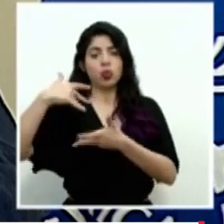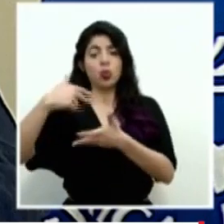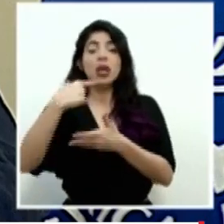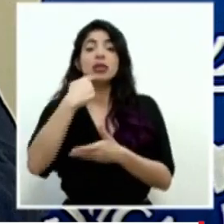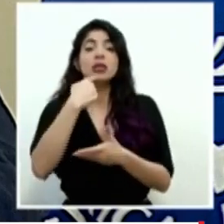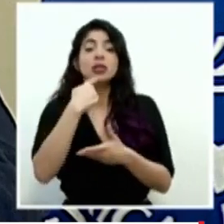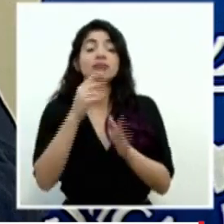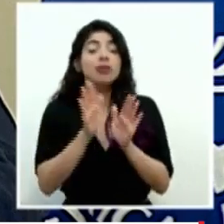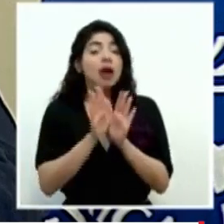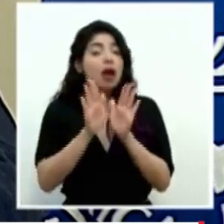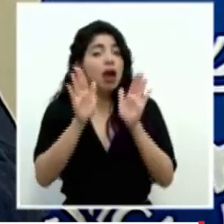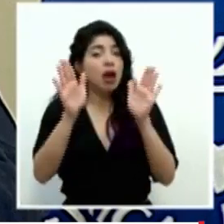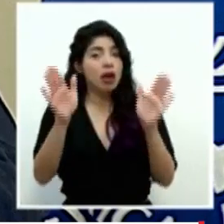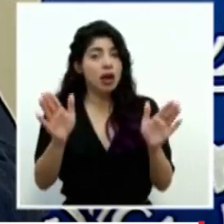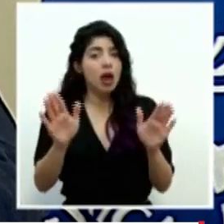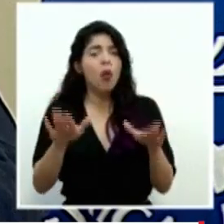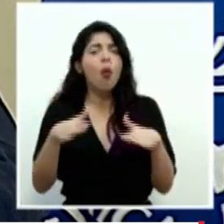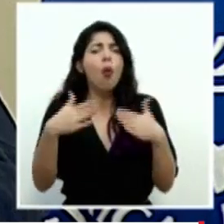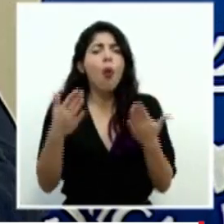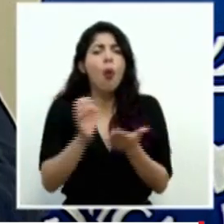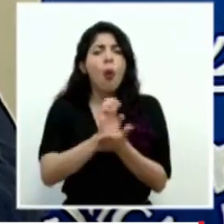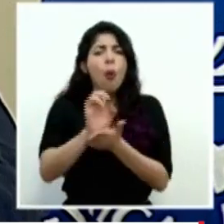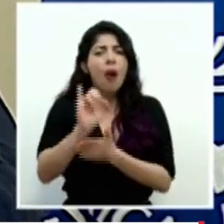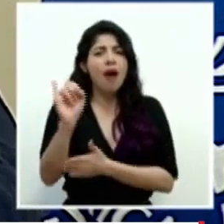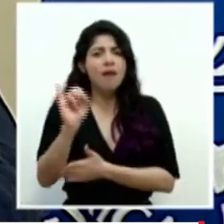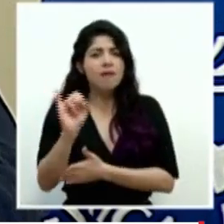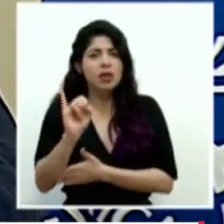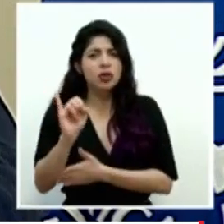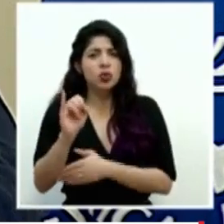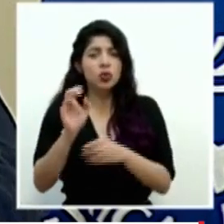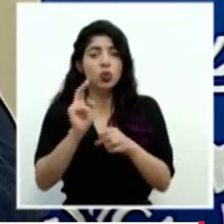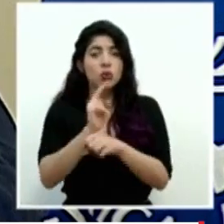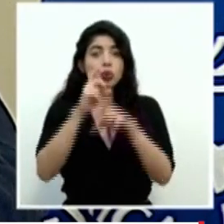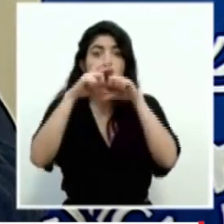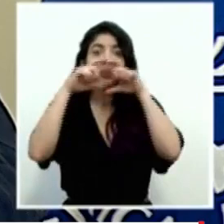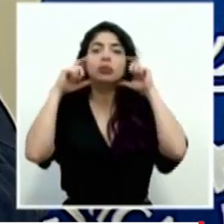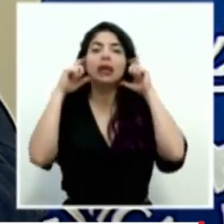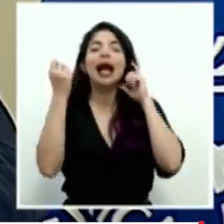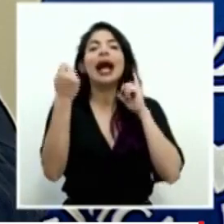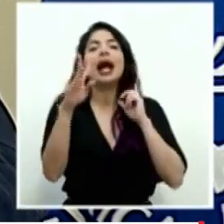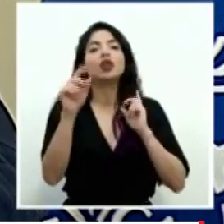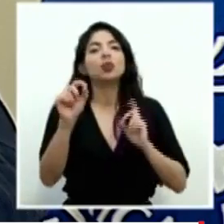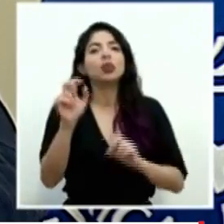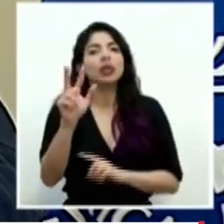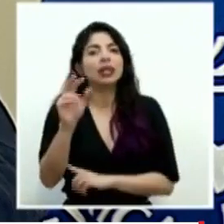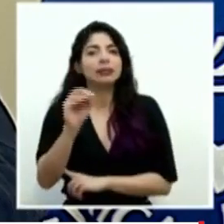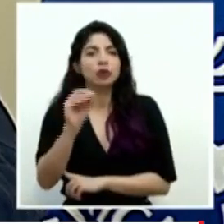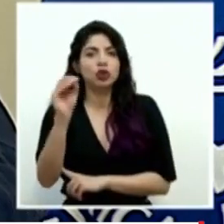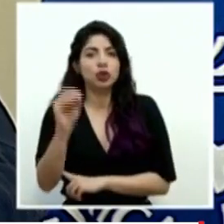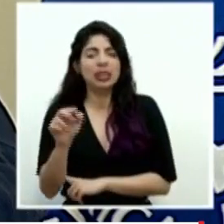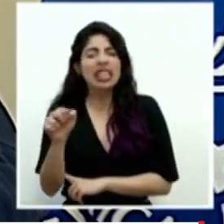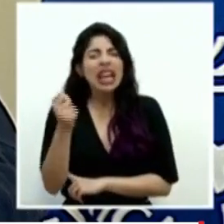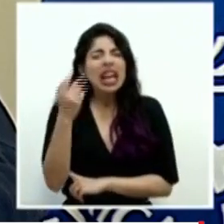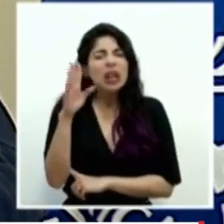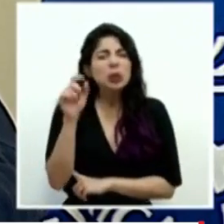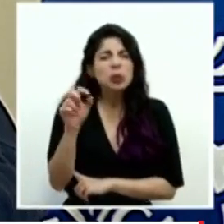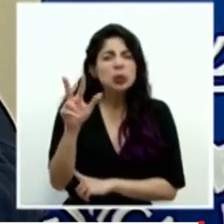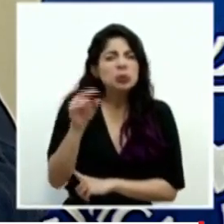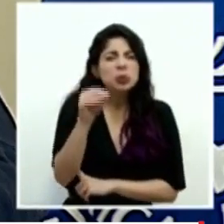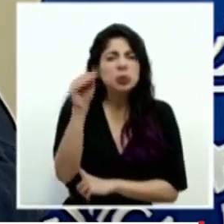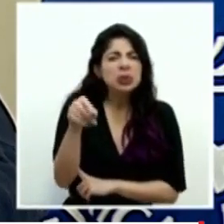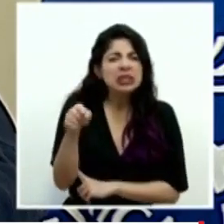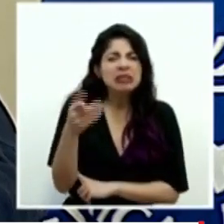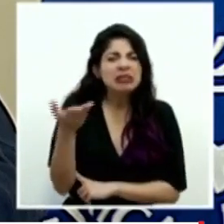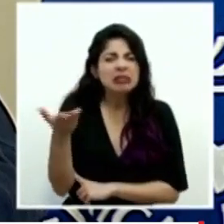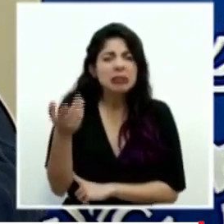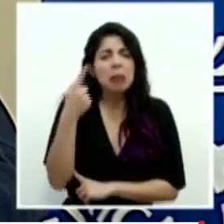la protección en general para evitar infecciones por el uso de mascarilla llega al 14.3%. Pero ese